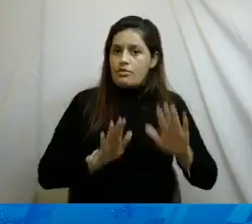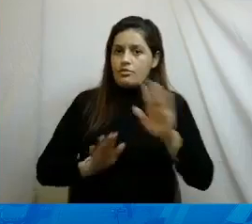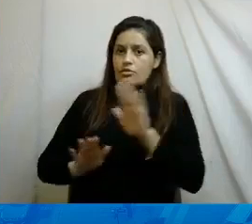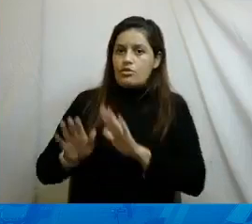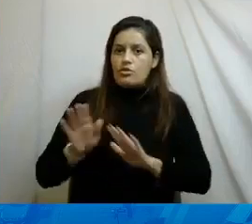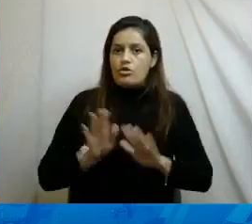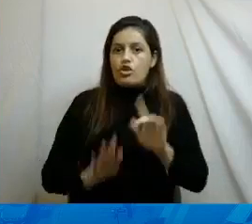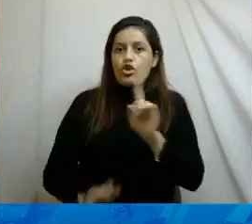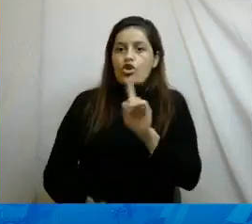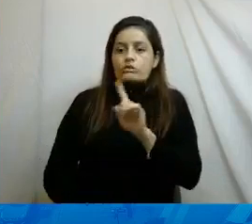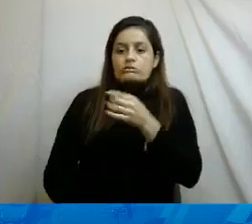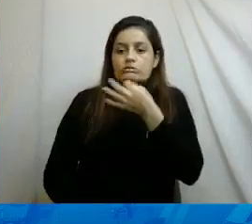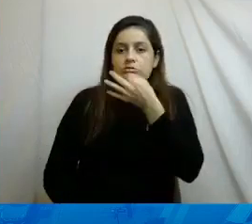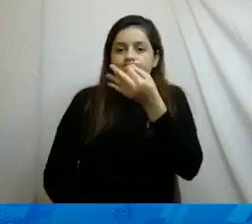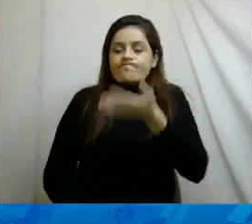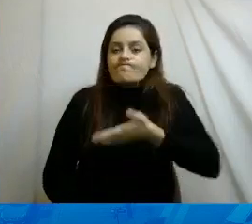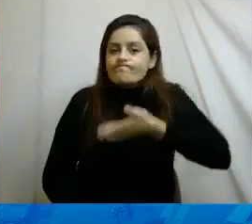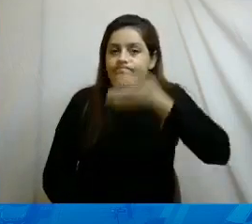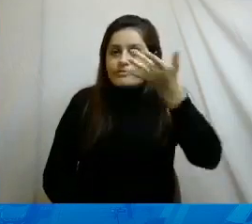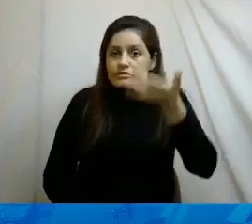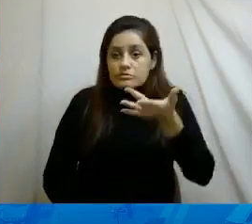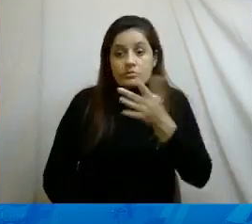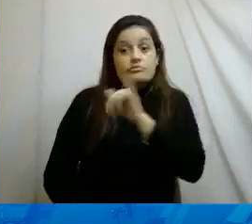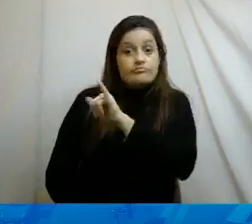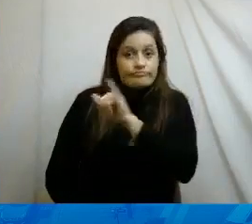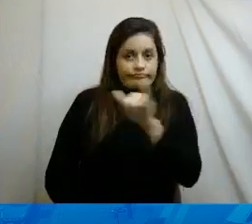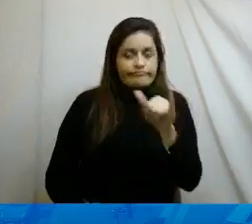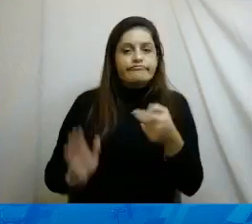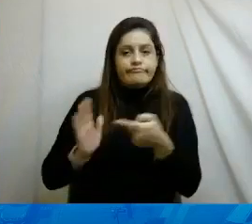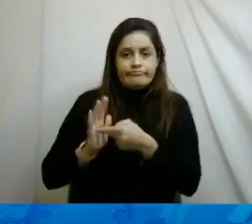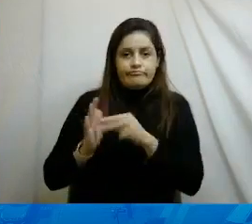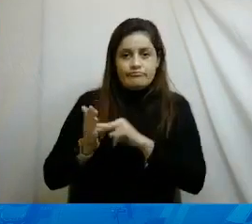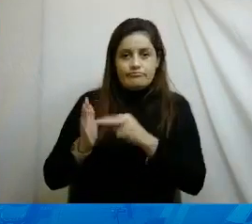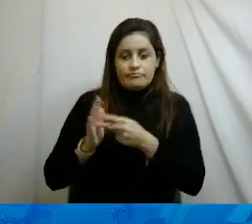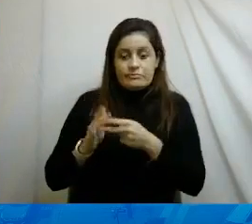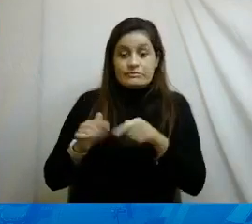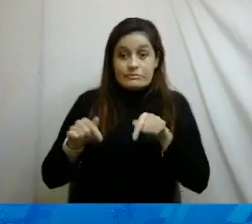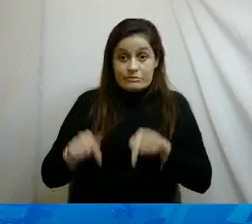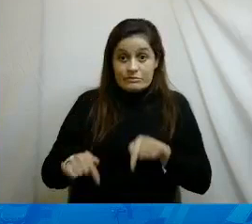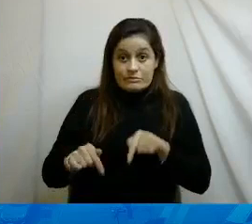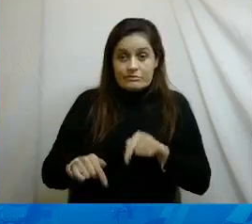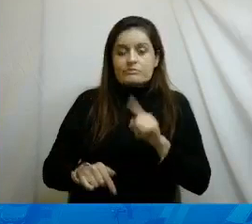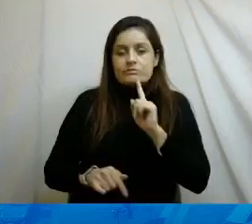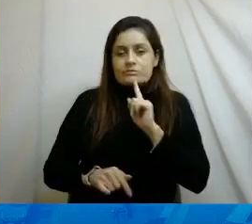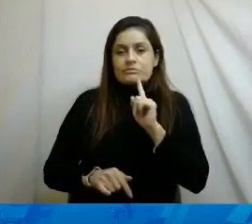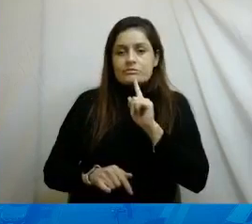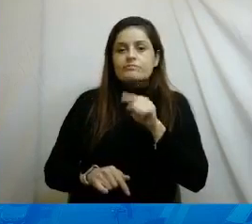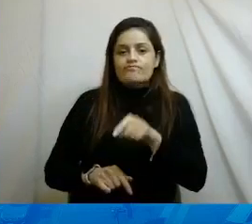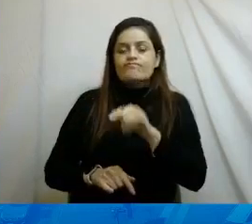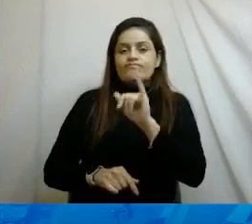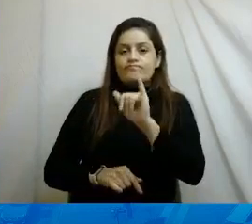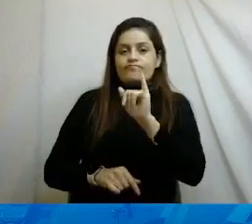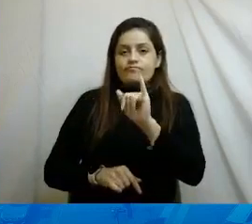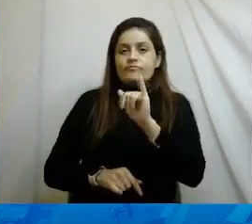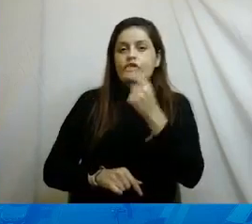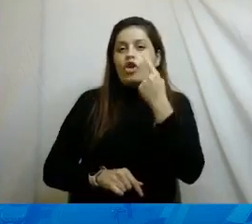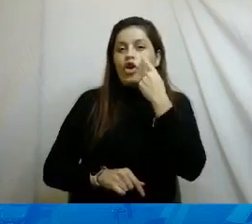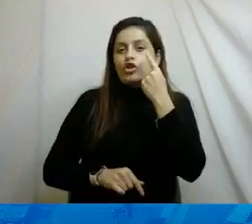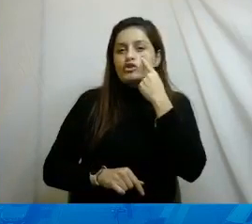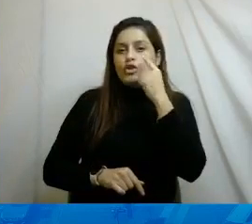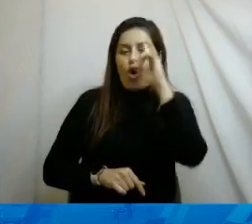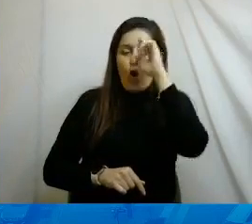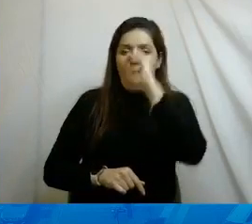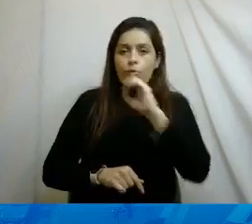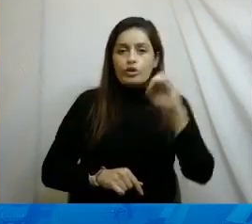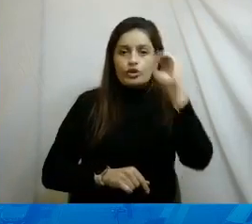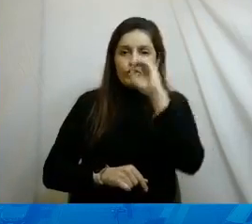generar daños colaterales. Y yo creo que acá, efectivamente, hay un hecho que es grave, que es conocido de la opinión pública, también